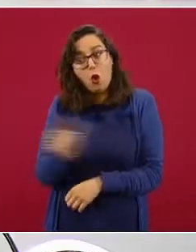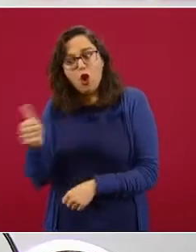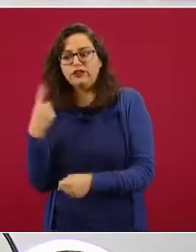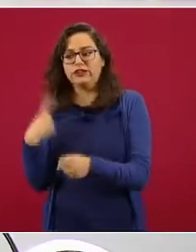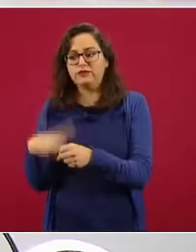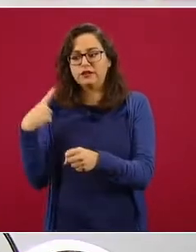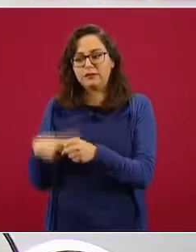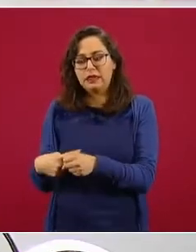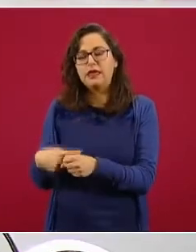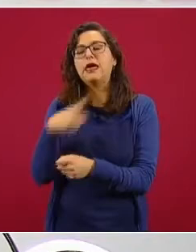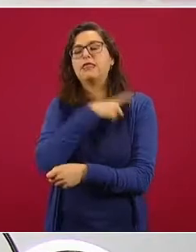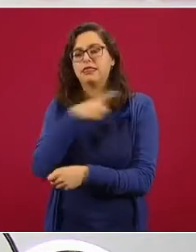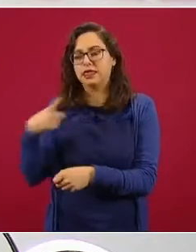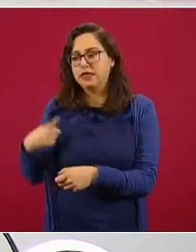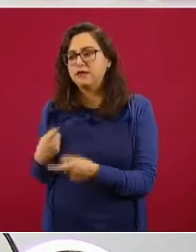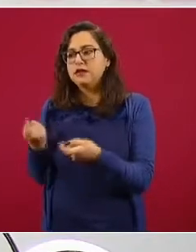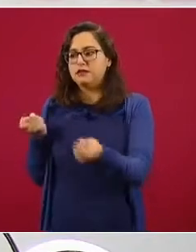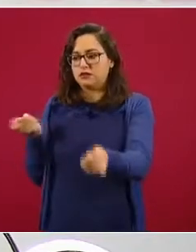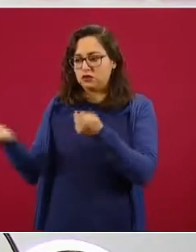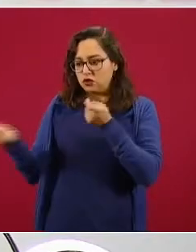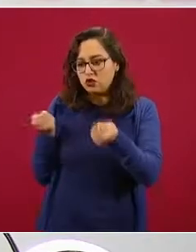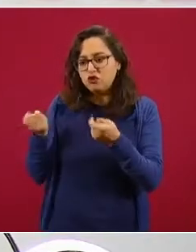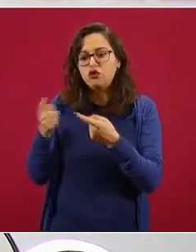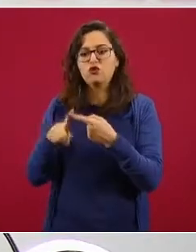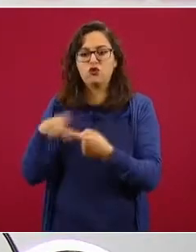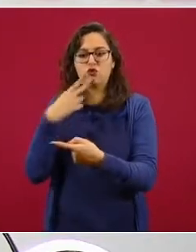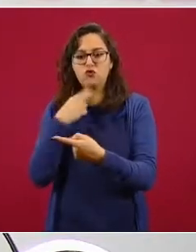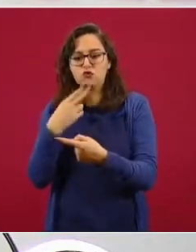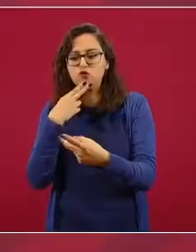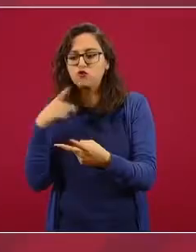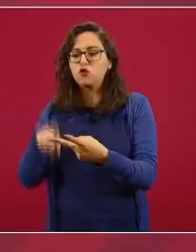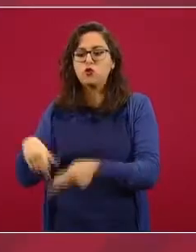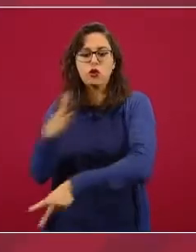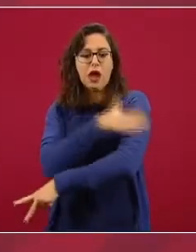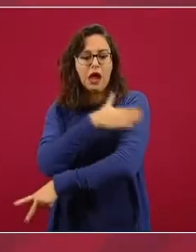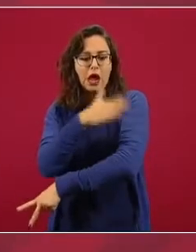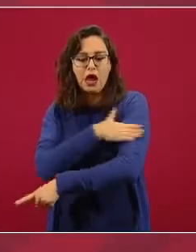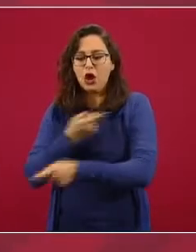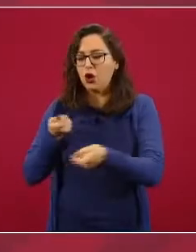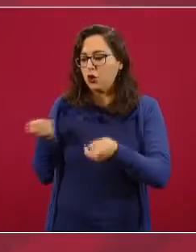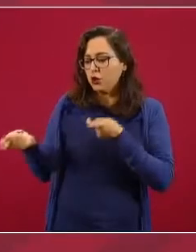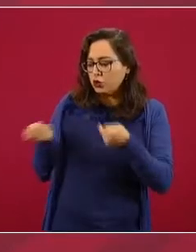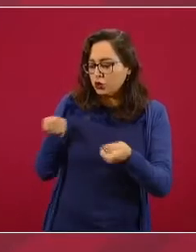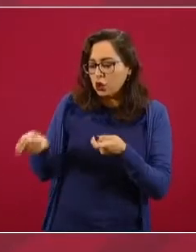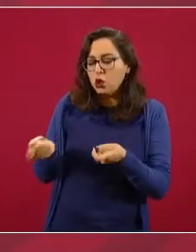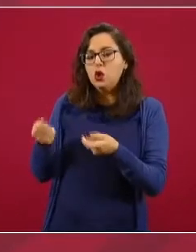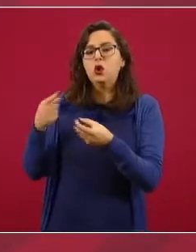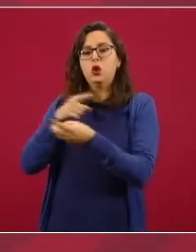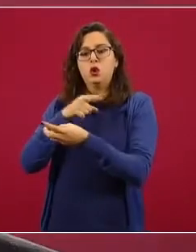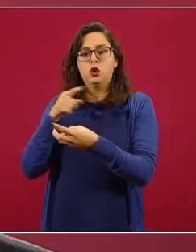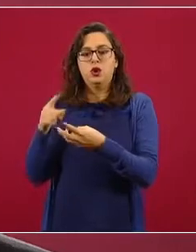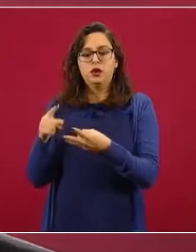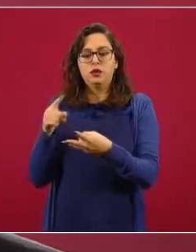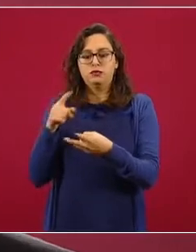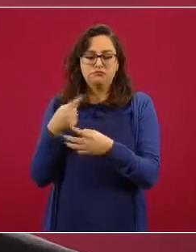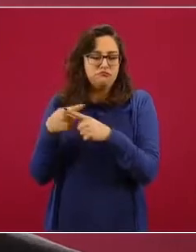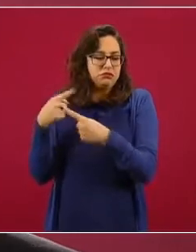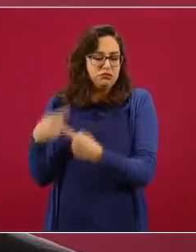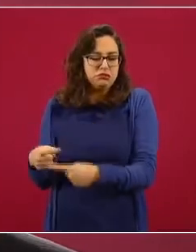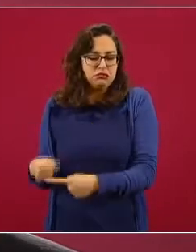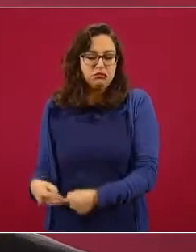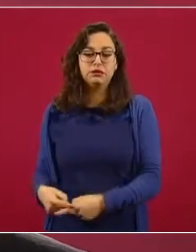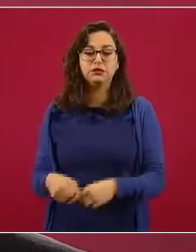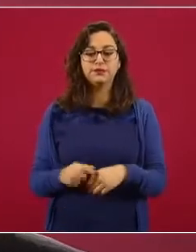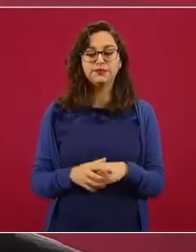control, el control de la glucosa en las personas diabéticas, el control de la presión en las personas que padecen hipertensión, etcétera.